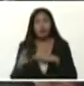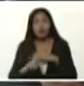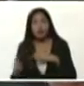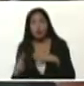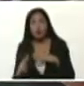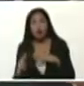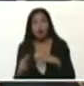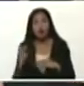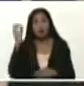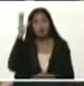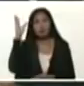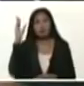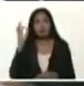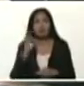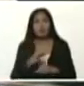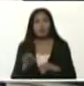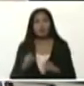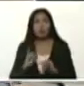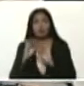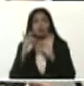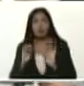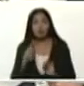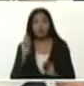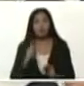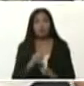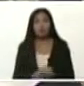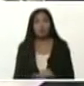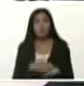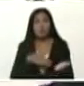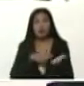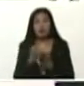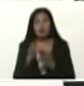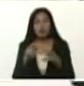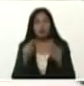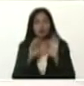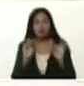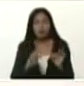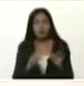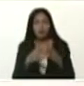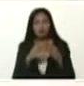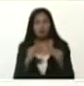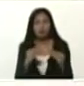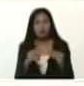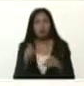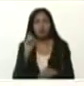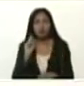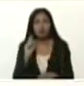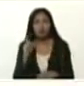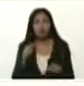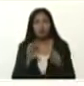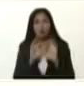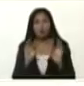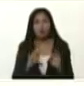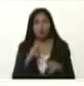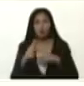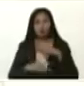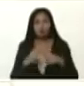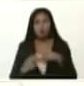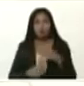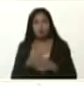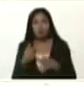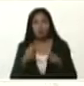capacidad municipal, la capacidad local, para garantizar todo lo necesario, producir más